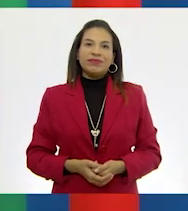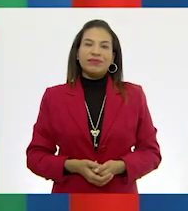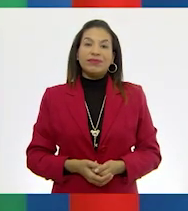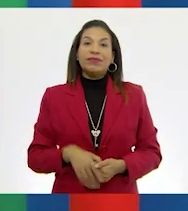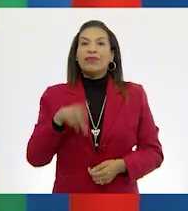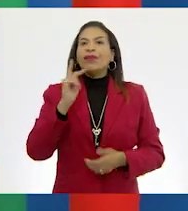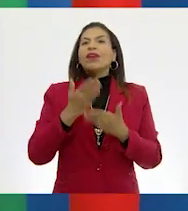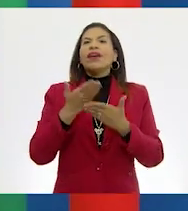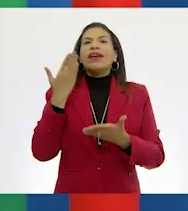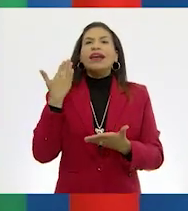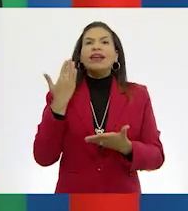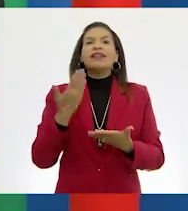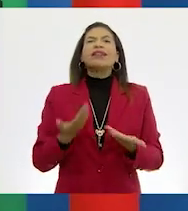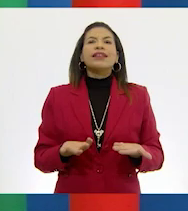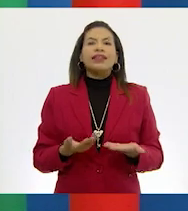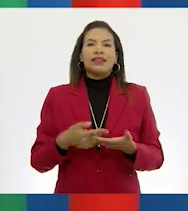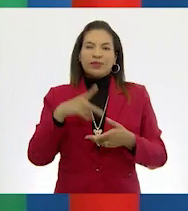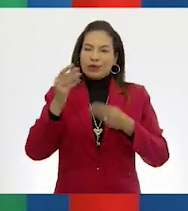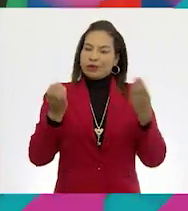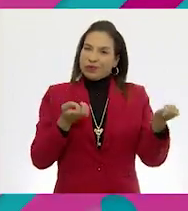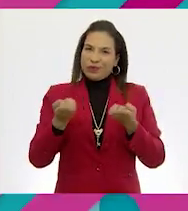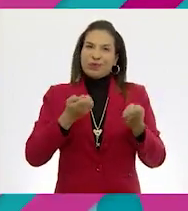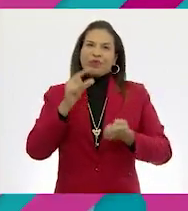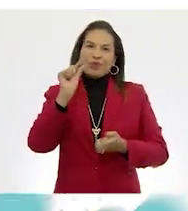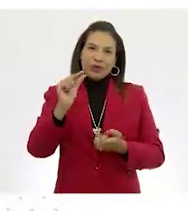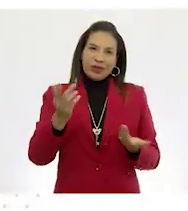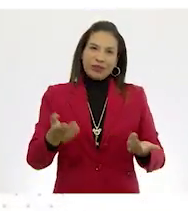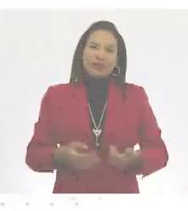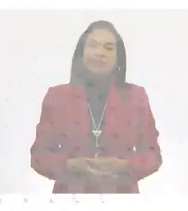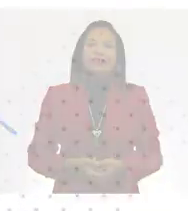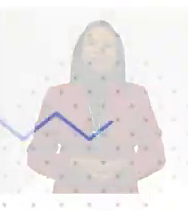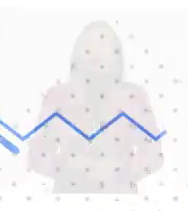Pero antes, vamos a movernos un poco.